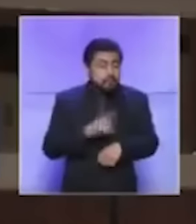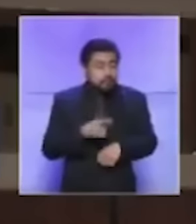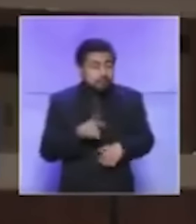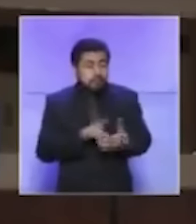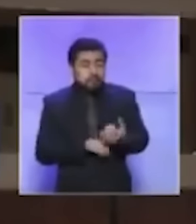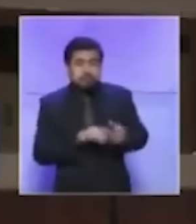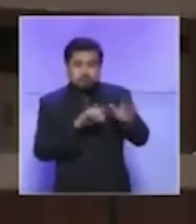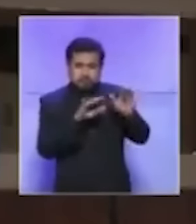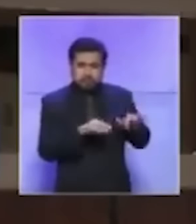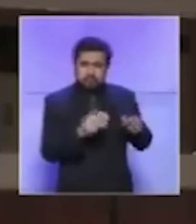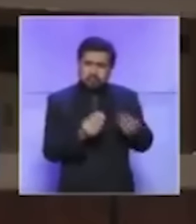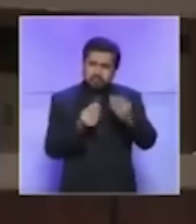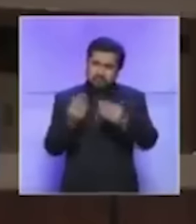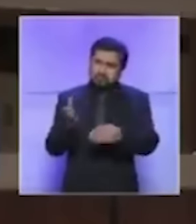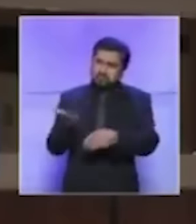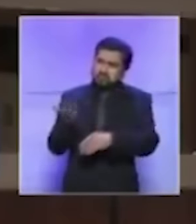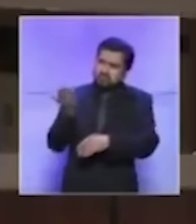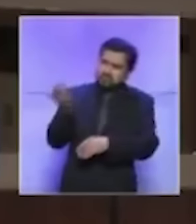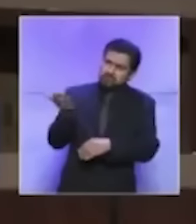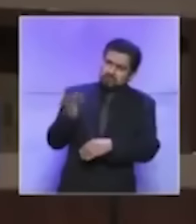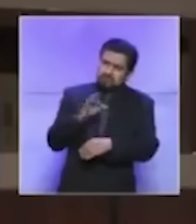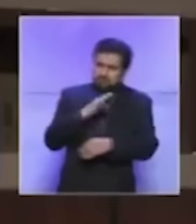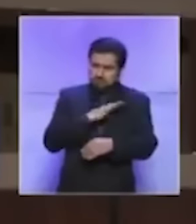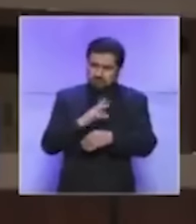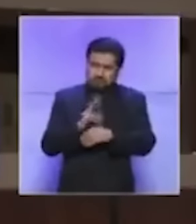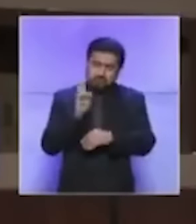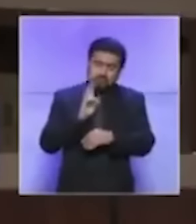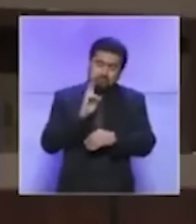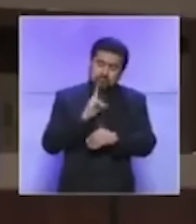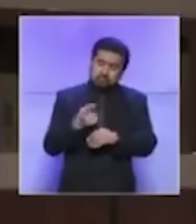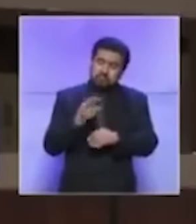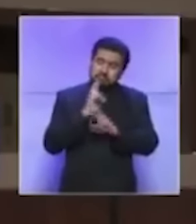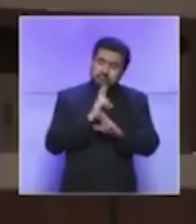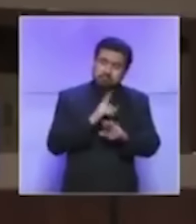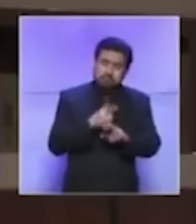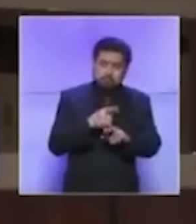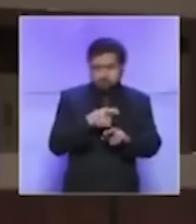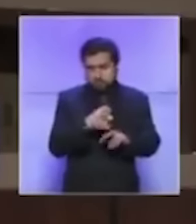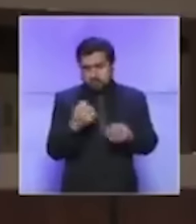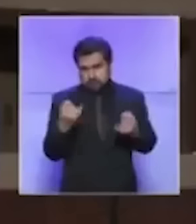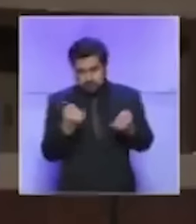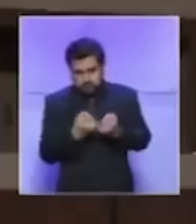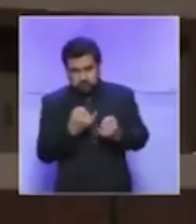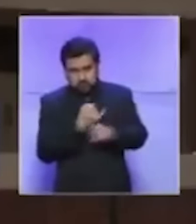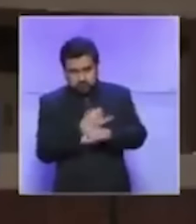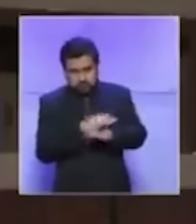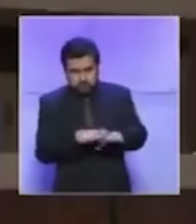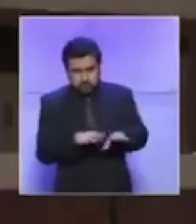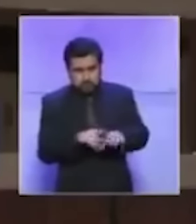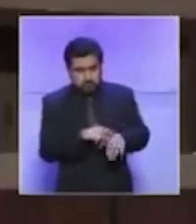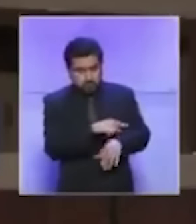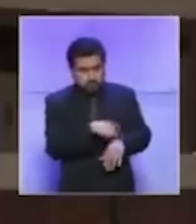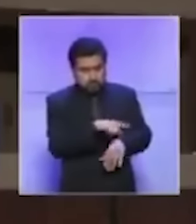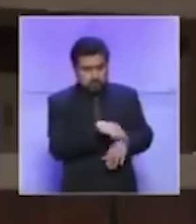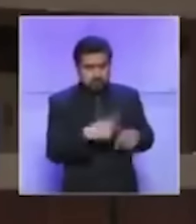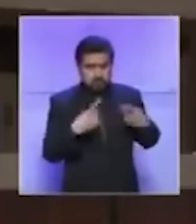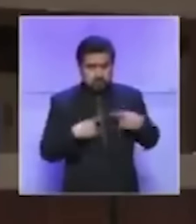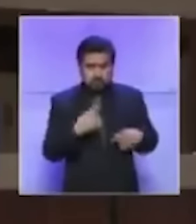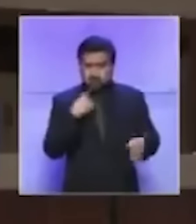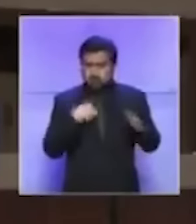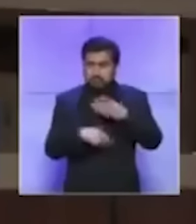escrito inicial, hay indicios, aunque sean mínimos, que vinculados con los informes que el denunciante propuso